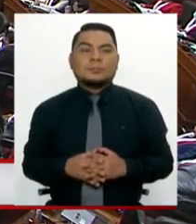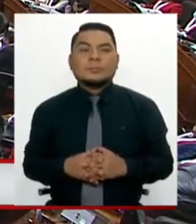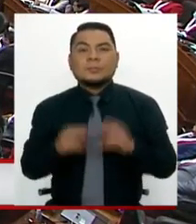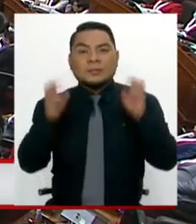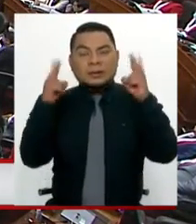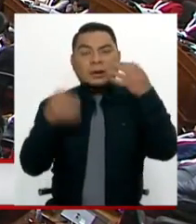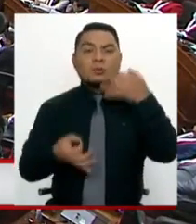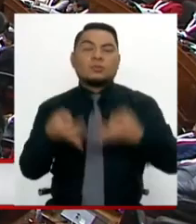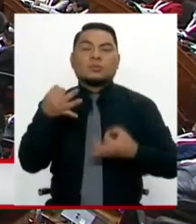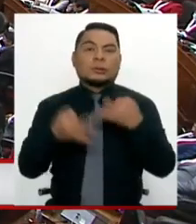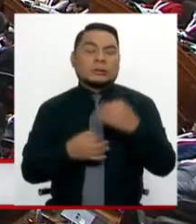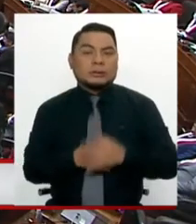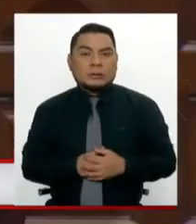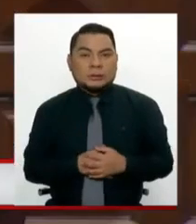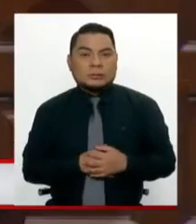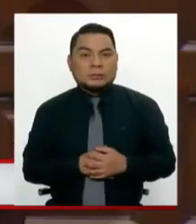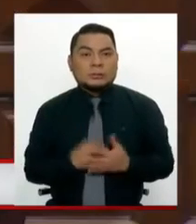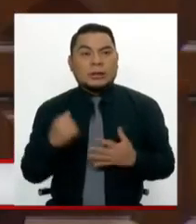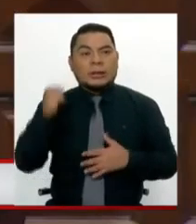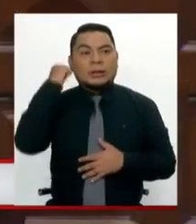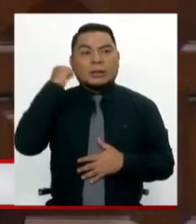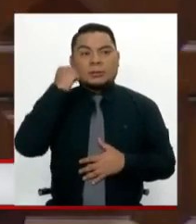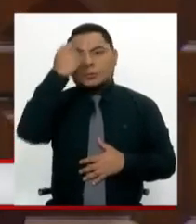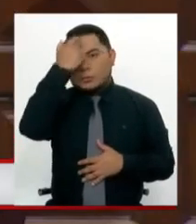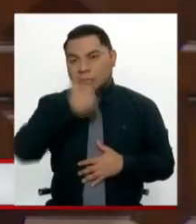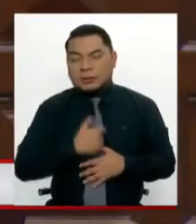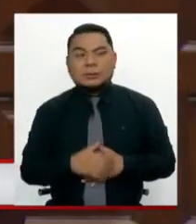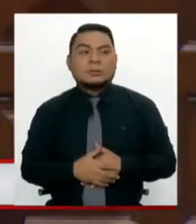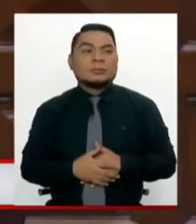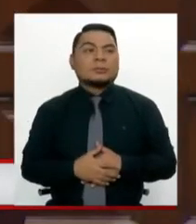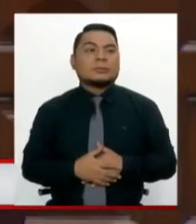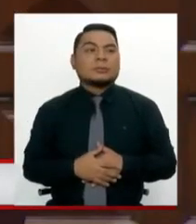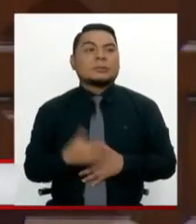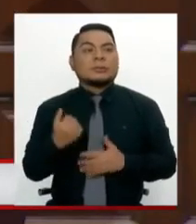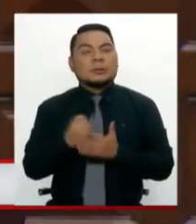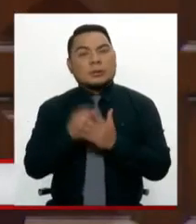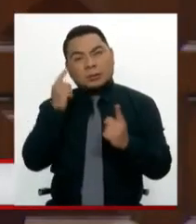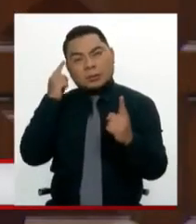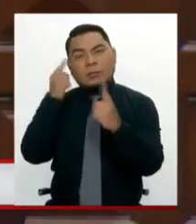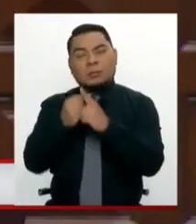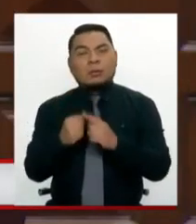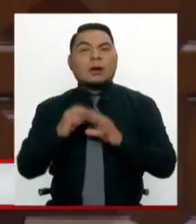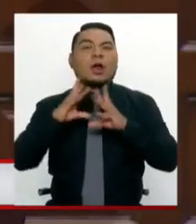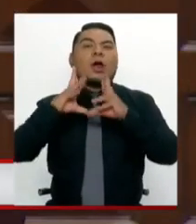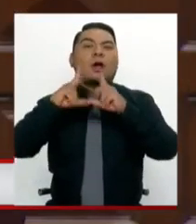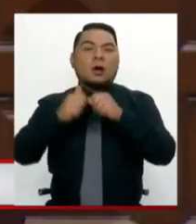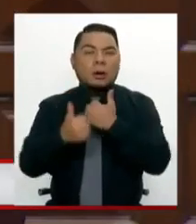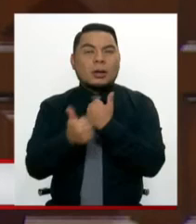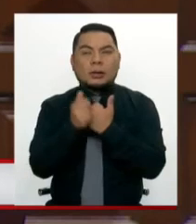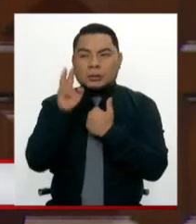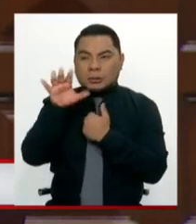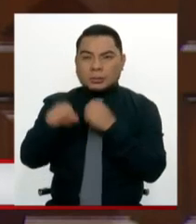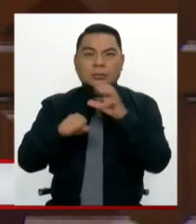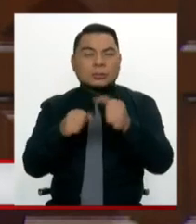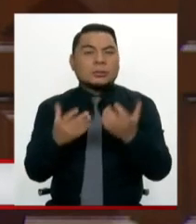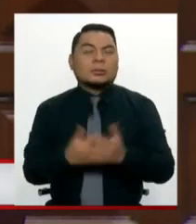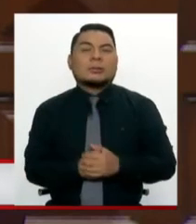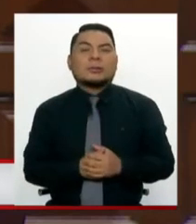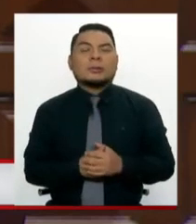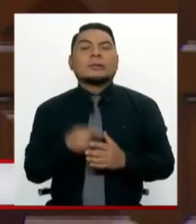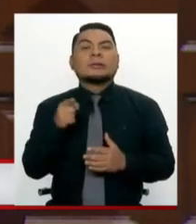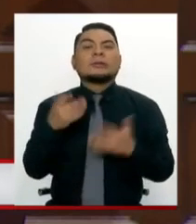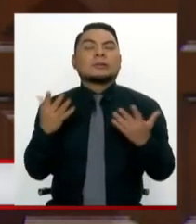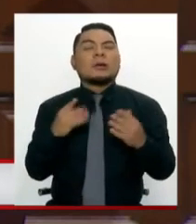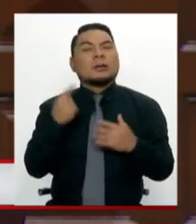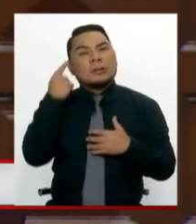Justicia eficiente, justicia de derechos humanos. A fin de combatir la delincuencia común